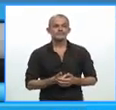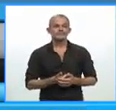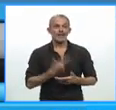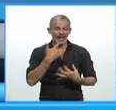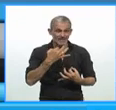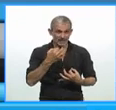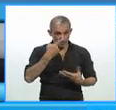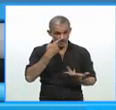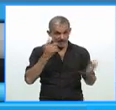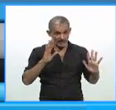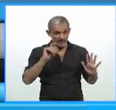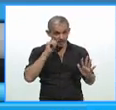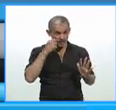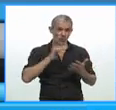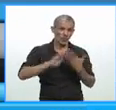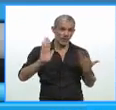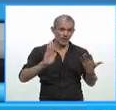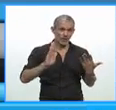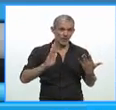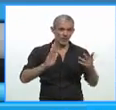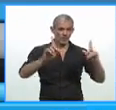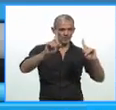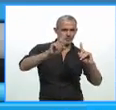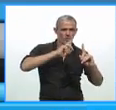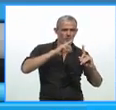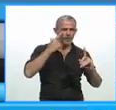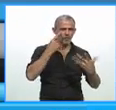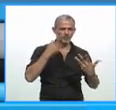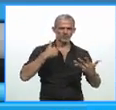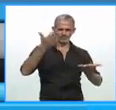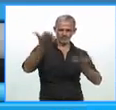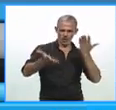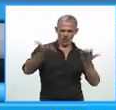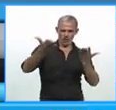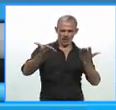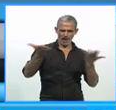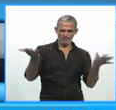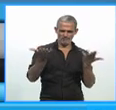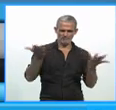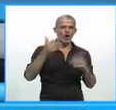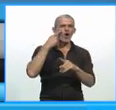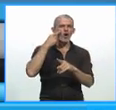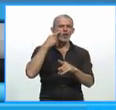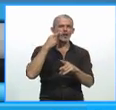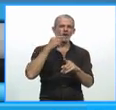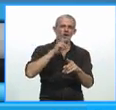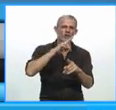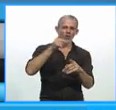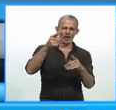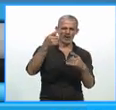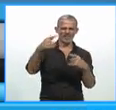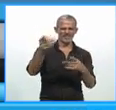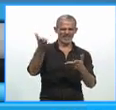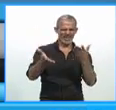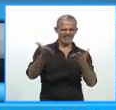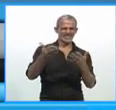La verdad que es interesante porque hay que, obviamente, cuando lo comparo físicamente de correr con Camau o correr con Ceci, hay muchas diferencias